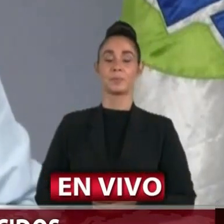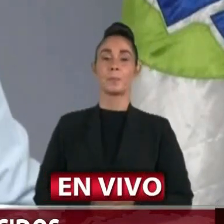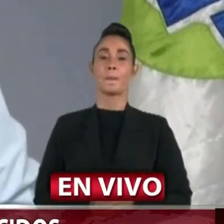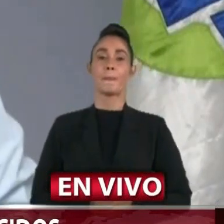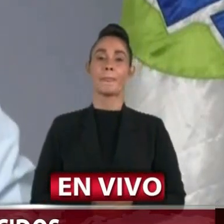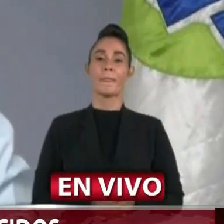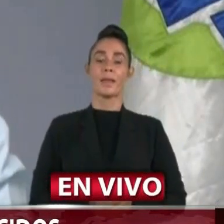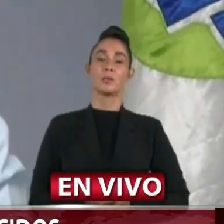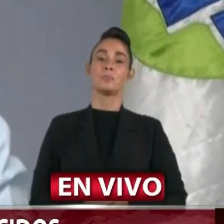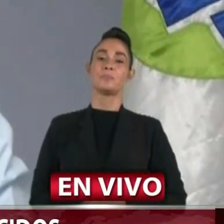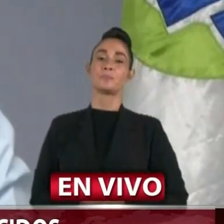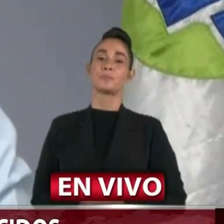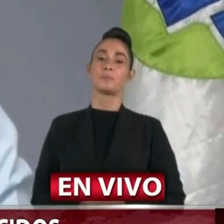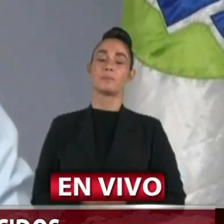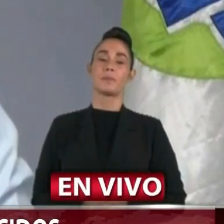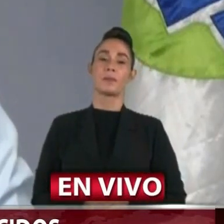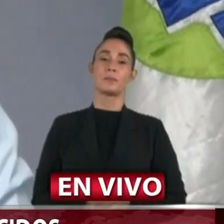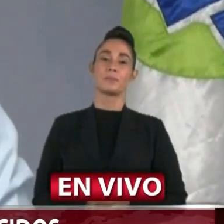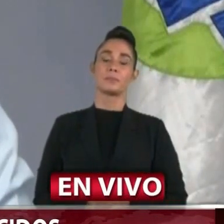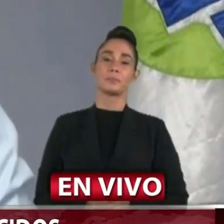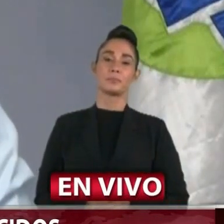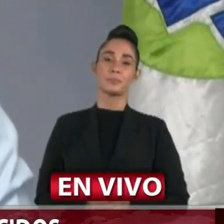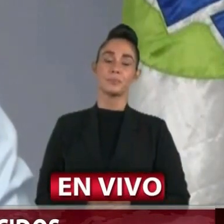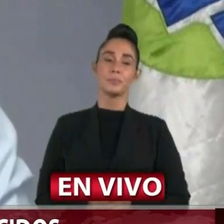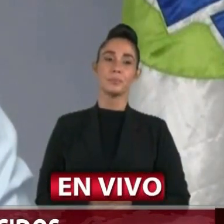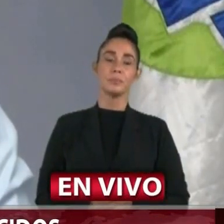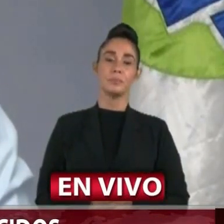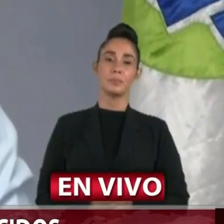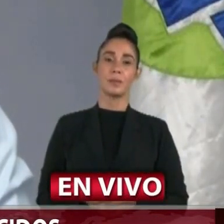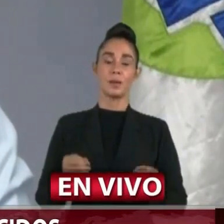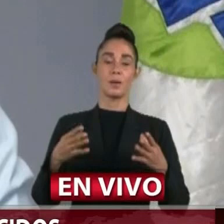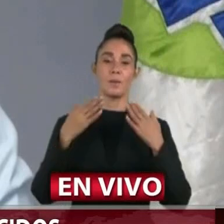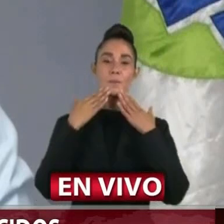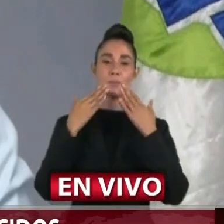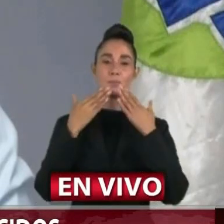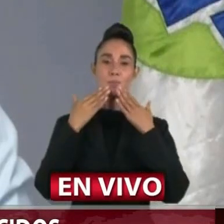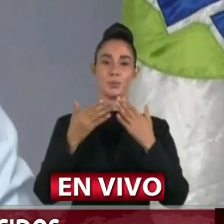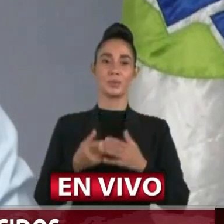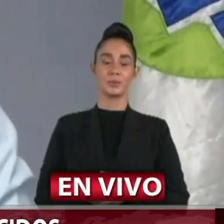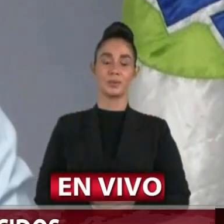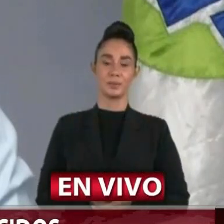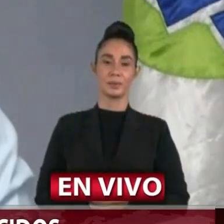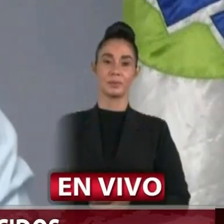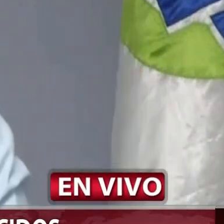el día de ayer. Muchas gracias.